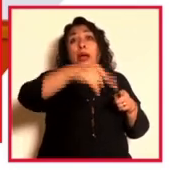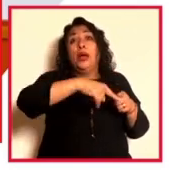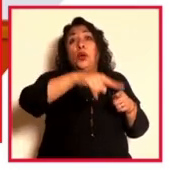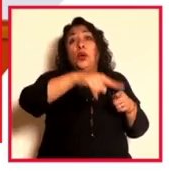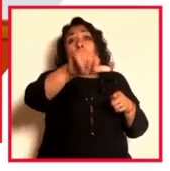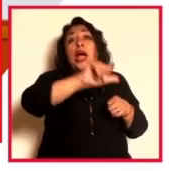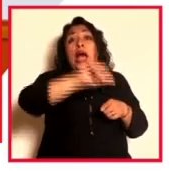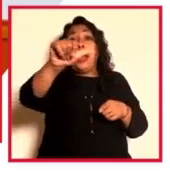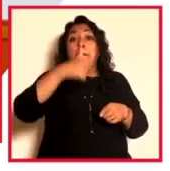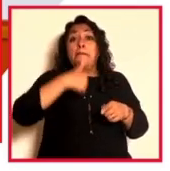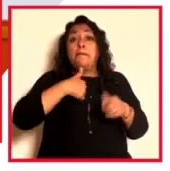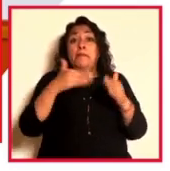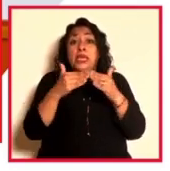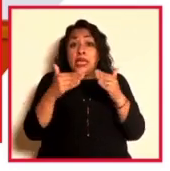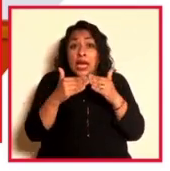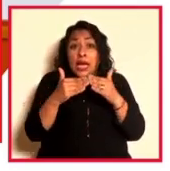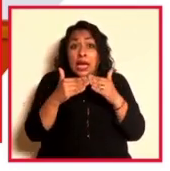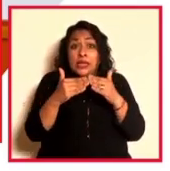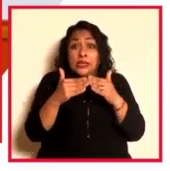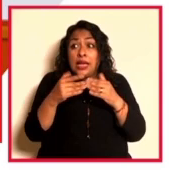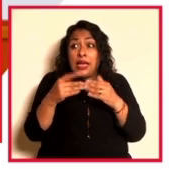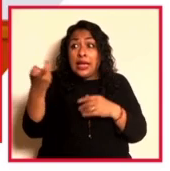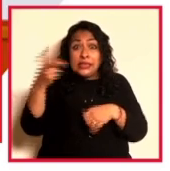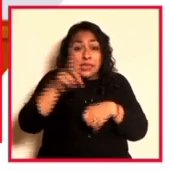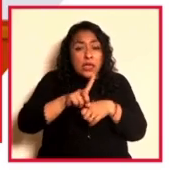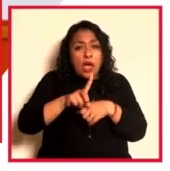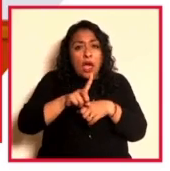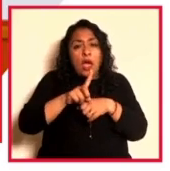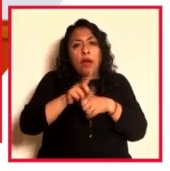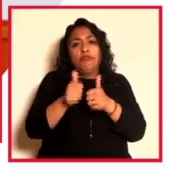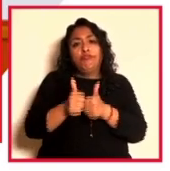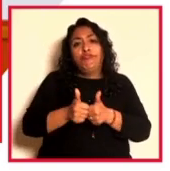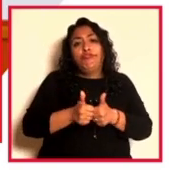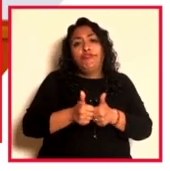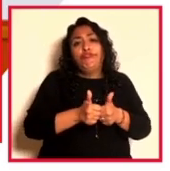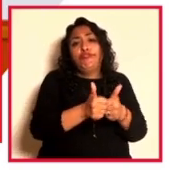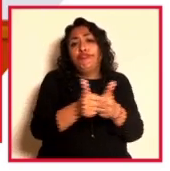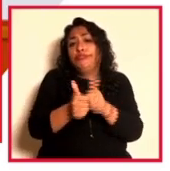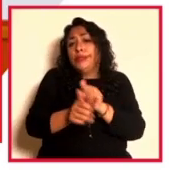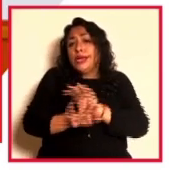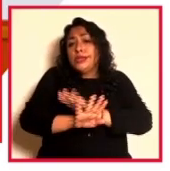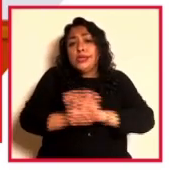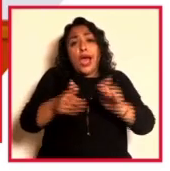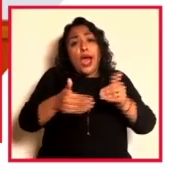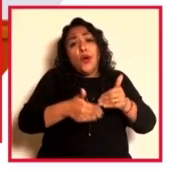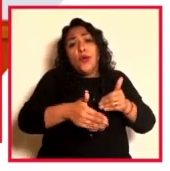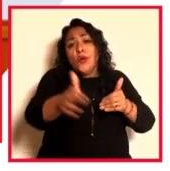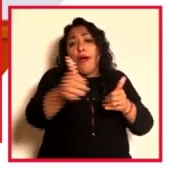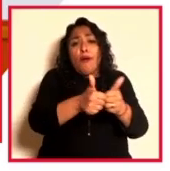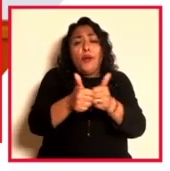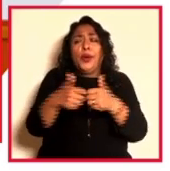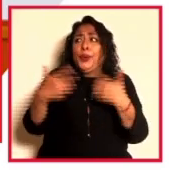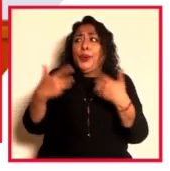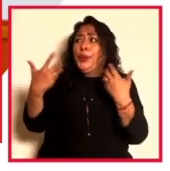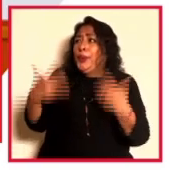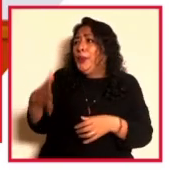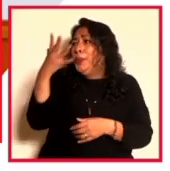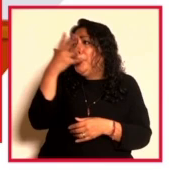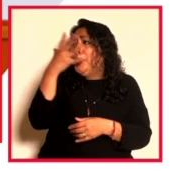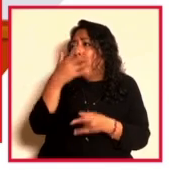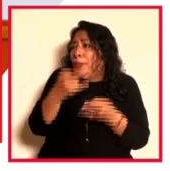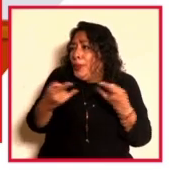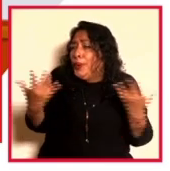Y desde ese día nunca volvimos a separarnos Ay qué Qué hermosa historia muy bonita de riqueza